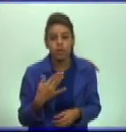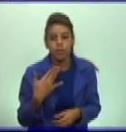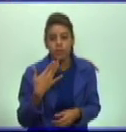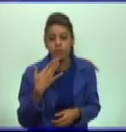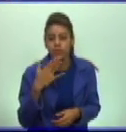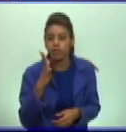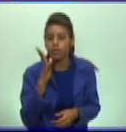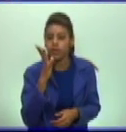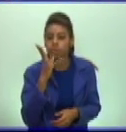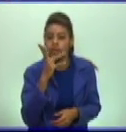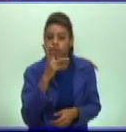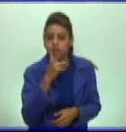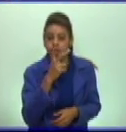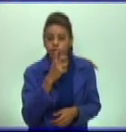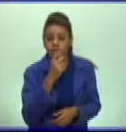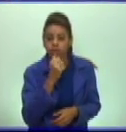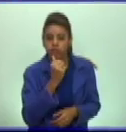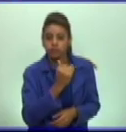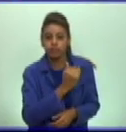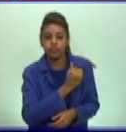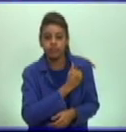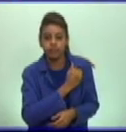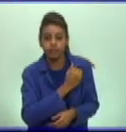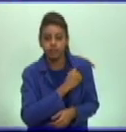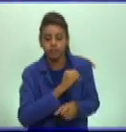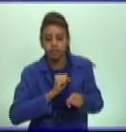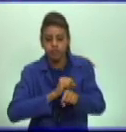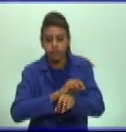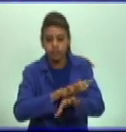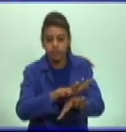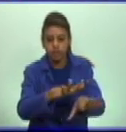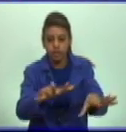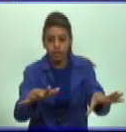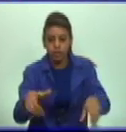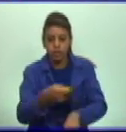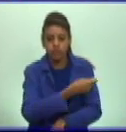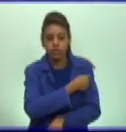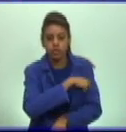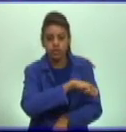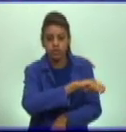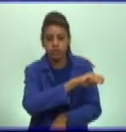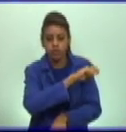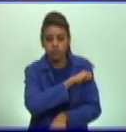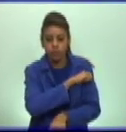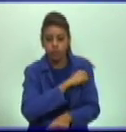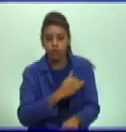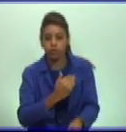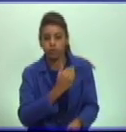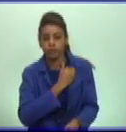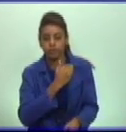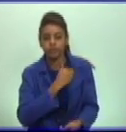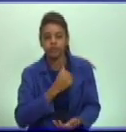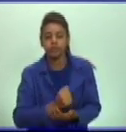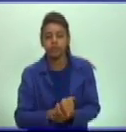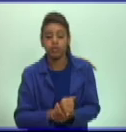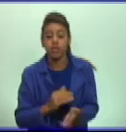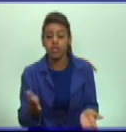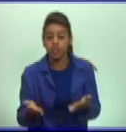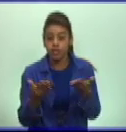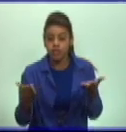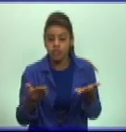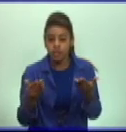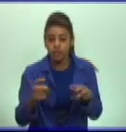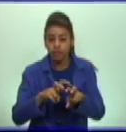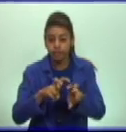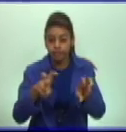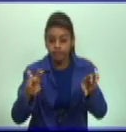una revista militar y la marcha del pueblo combatiente. Y luego, en el desarrollo del congreso,